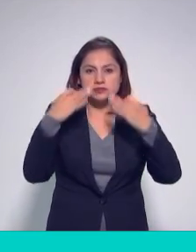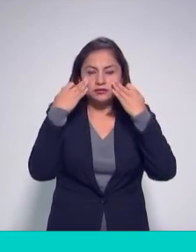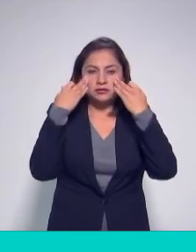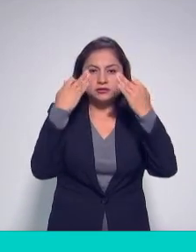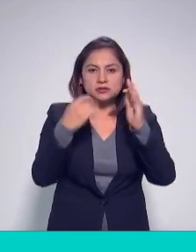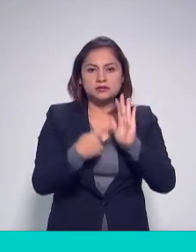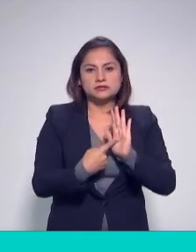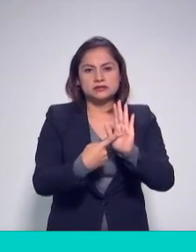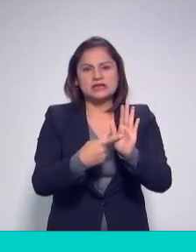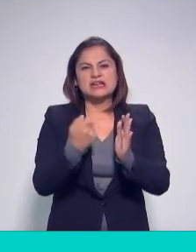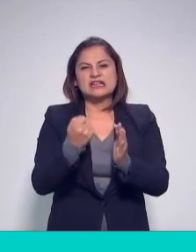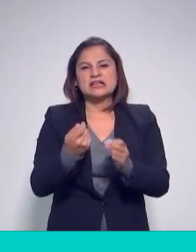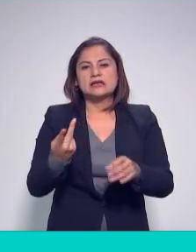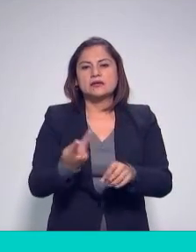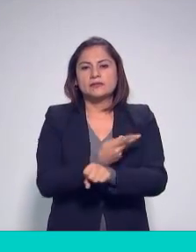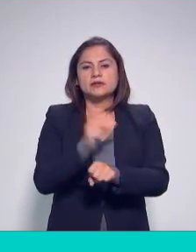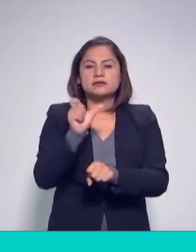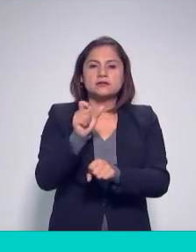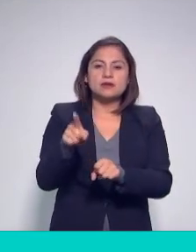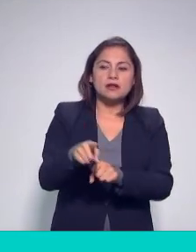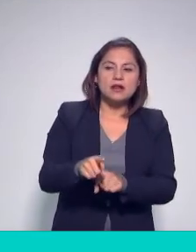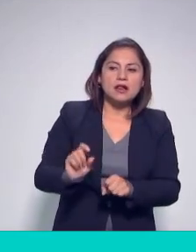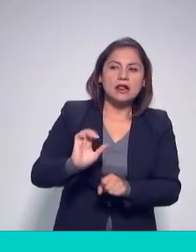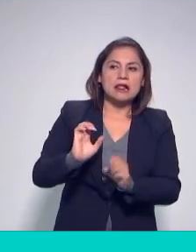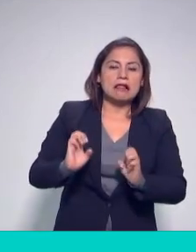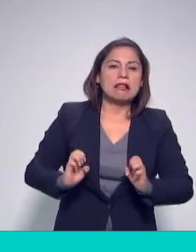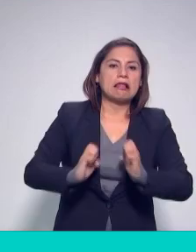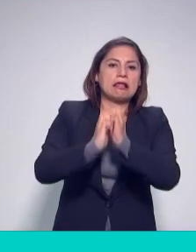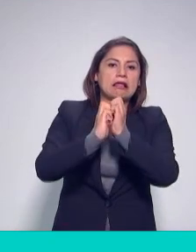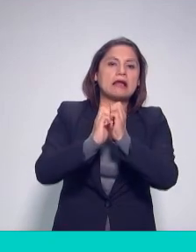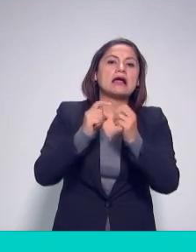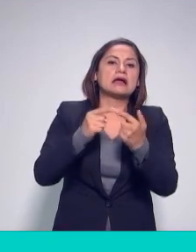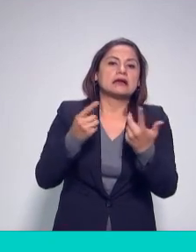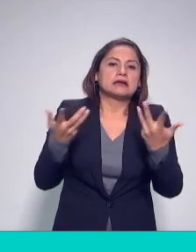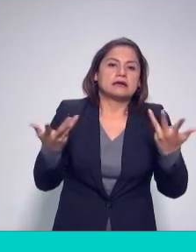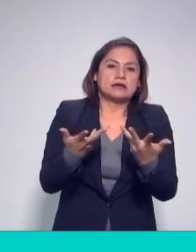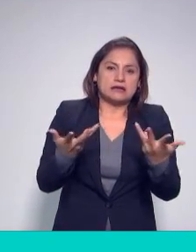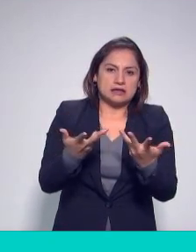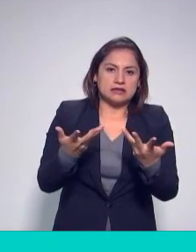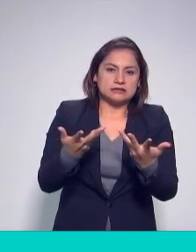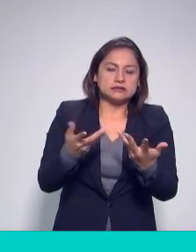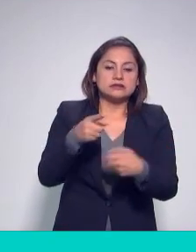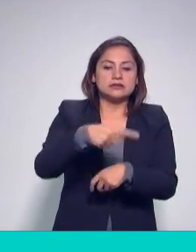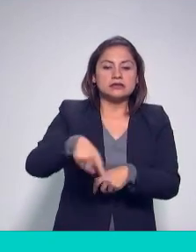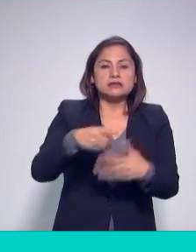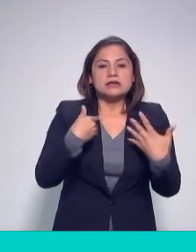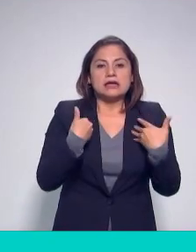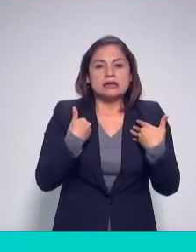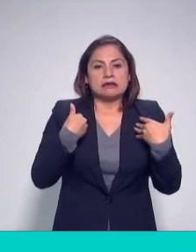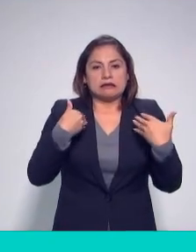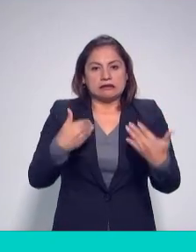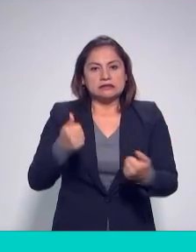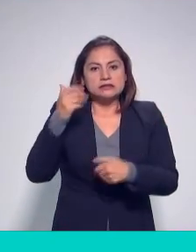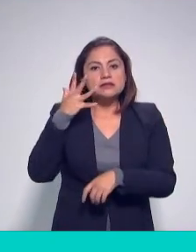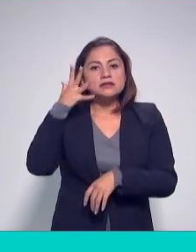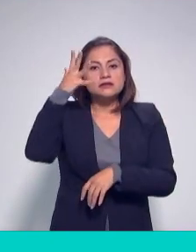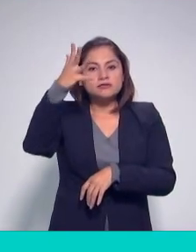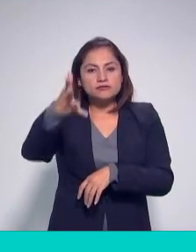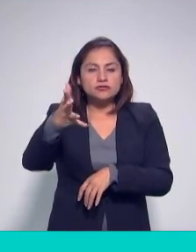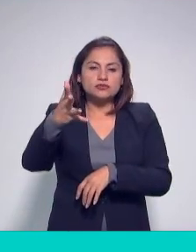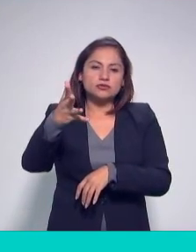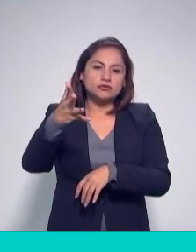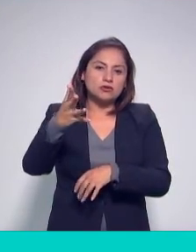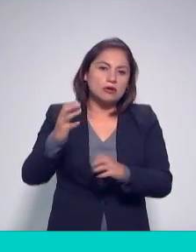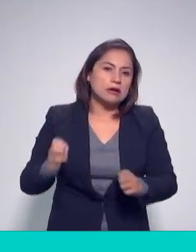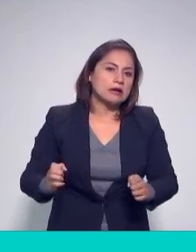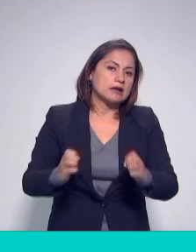en los ductos de Petróleos Mexicanos, a efecto de evitar incidentes naturalmente que pongan en riesgo la